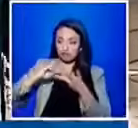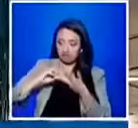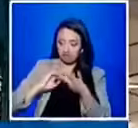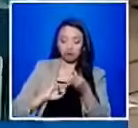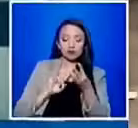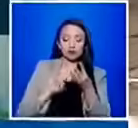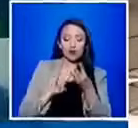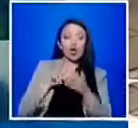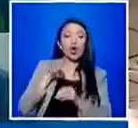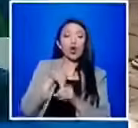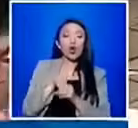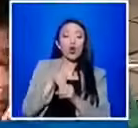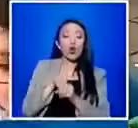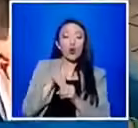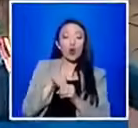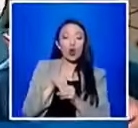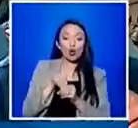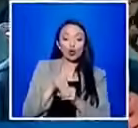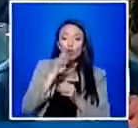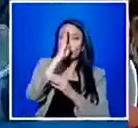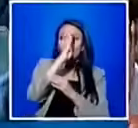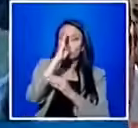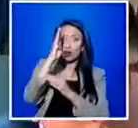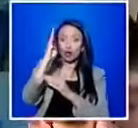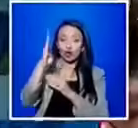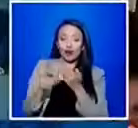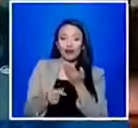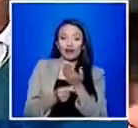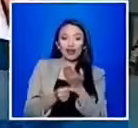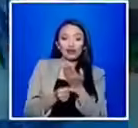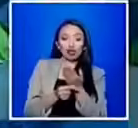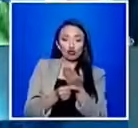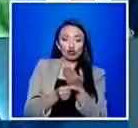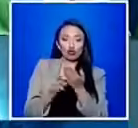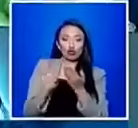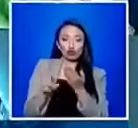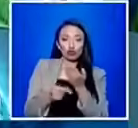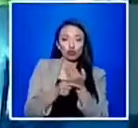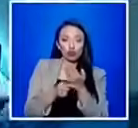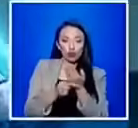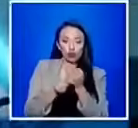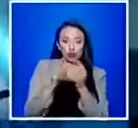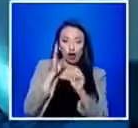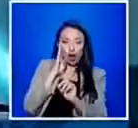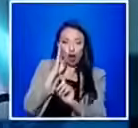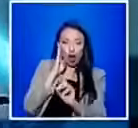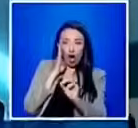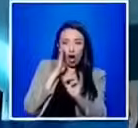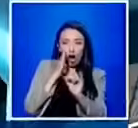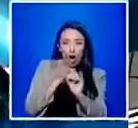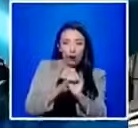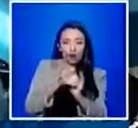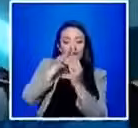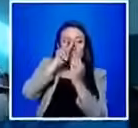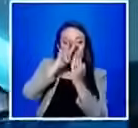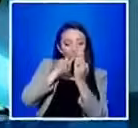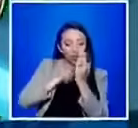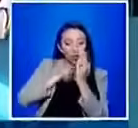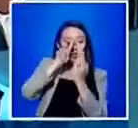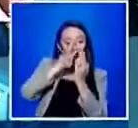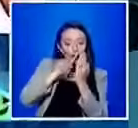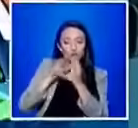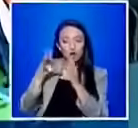tener fondos bibliográficos que se refiere a los textos, es decir, está encaminado a la lectura,